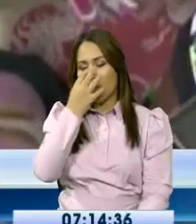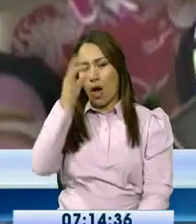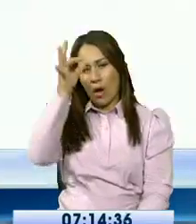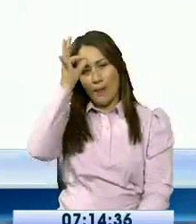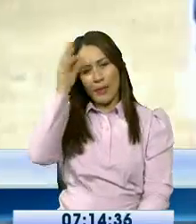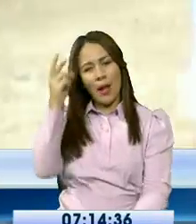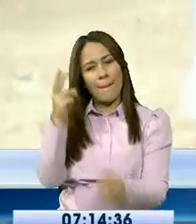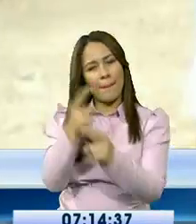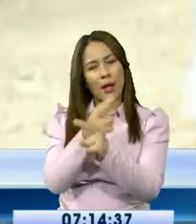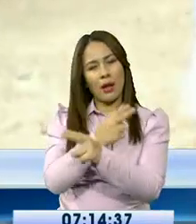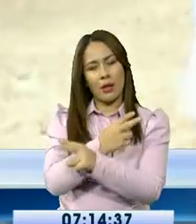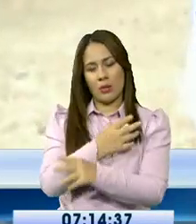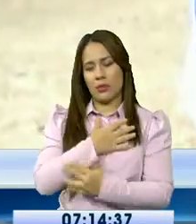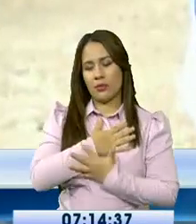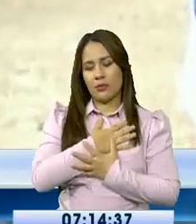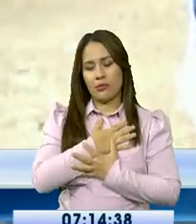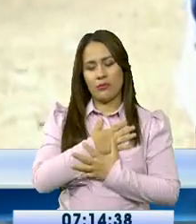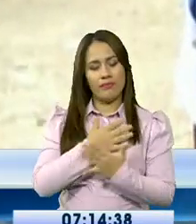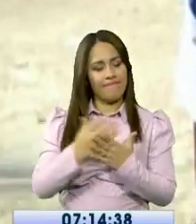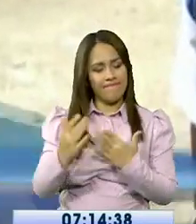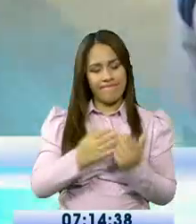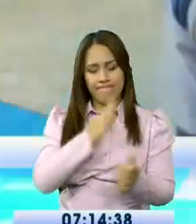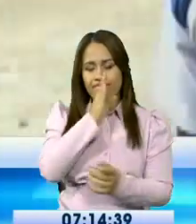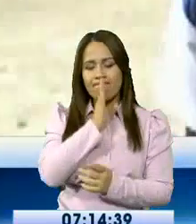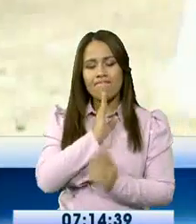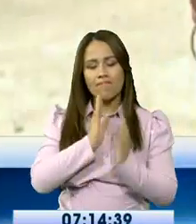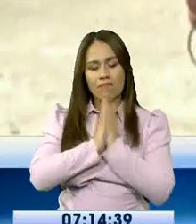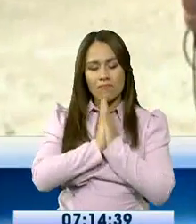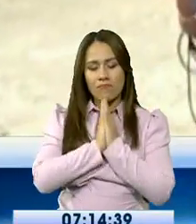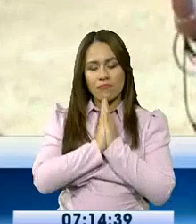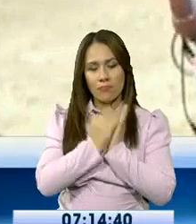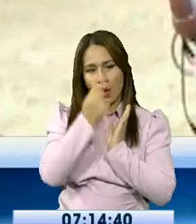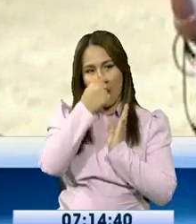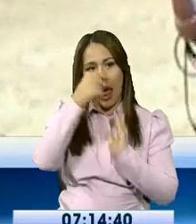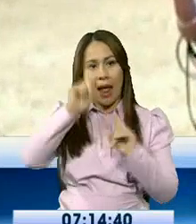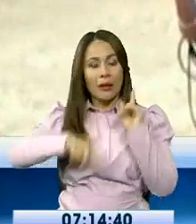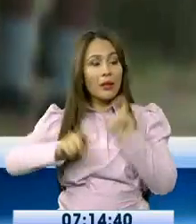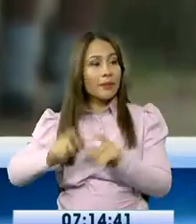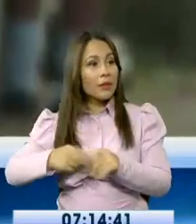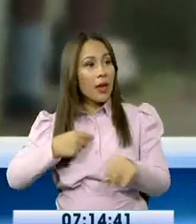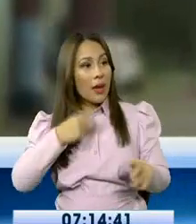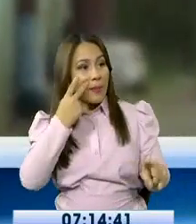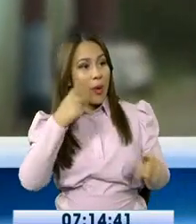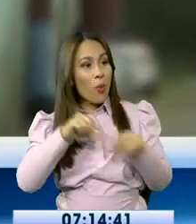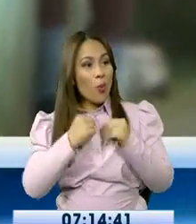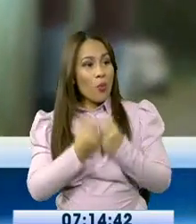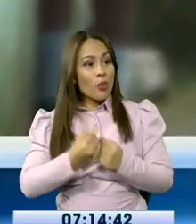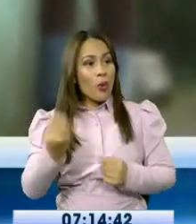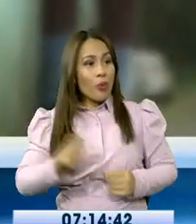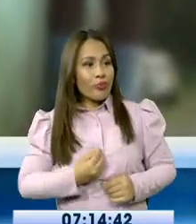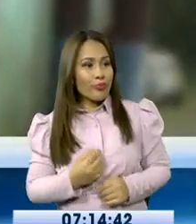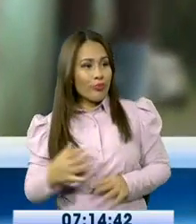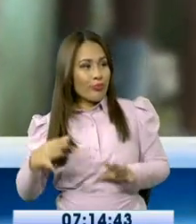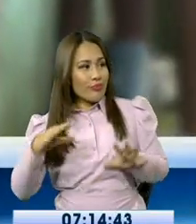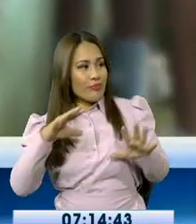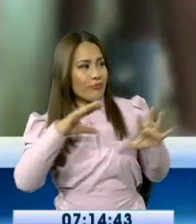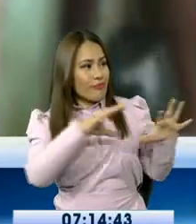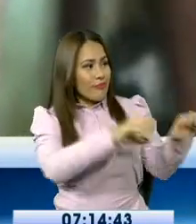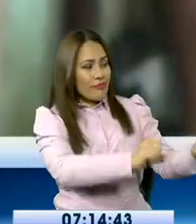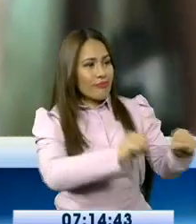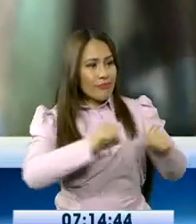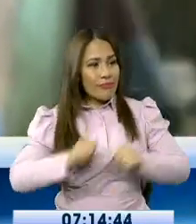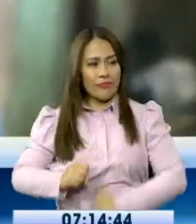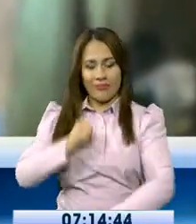muerte. Según el relato de quienes algo observaron y se enteraron, fue abordado por un grupo de muchachos quienes supuestamente